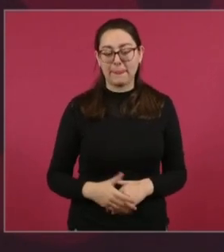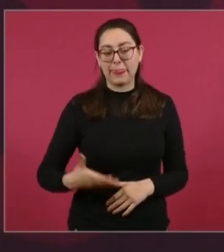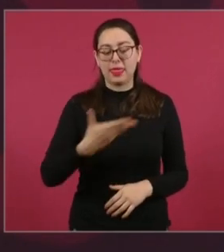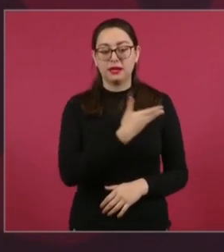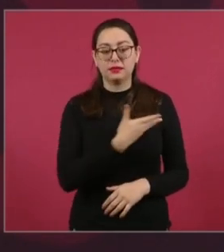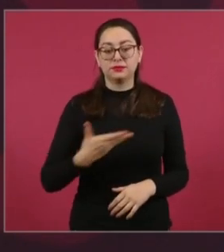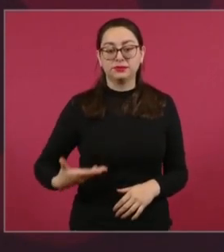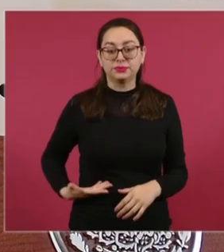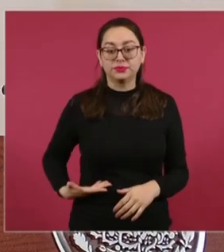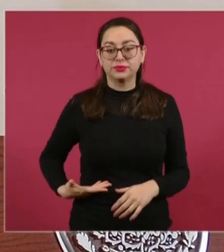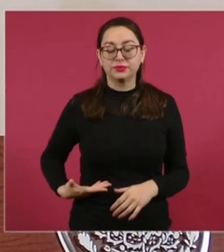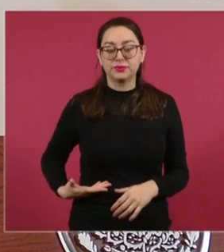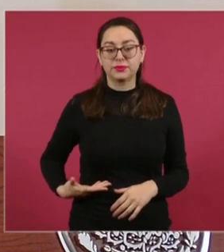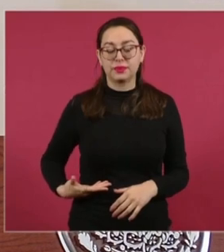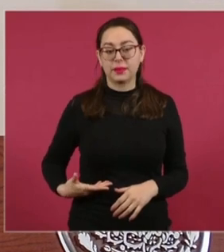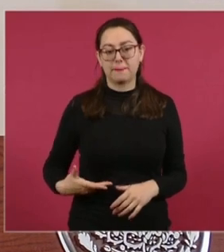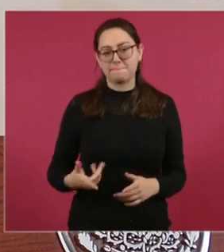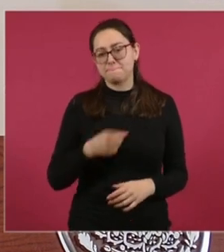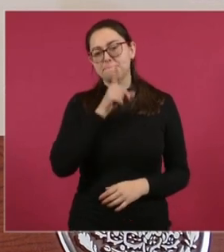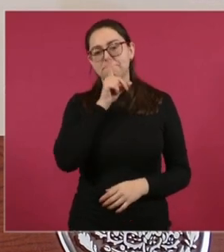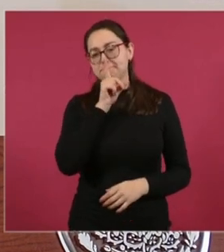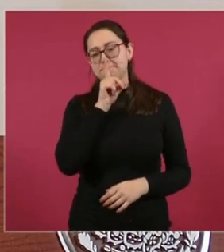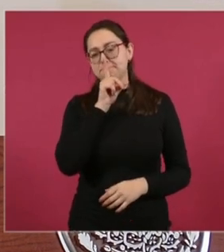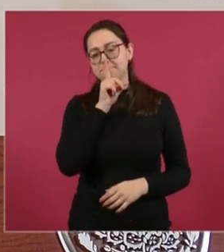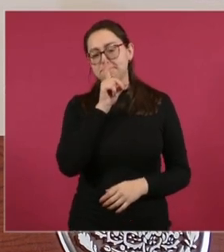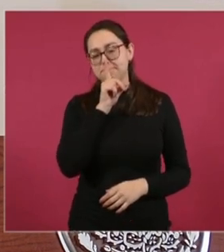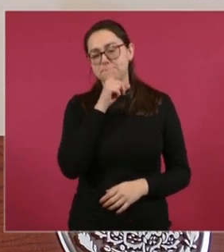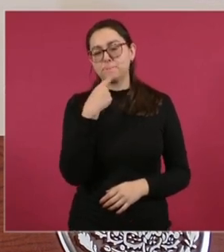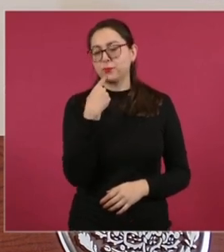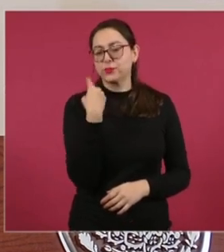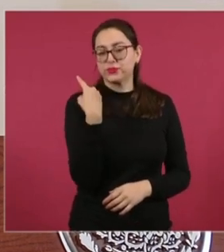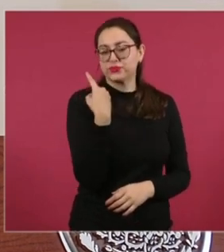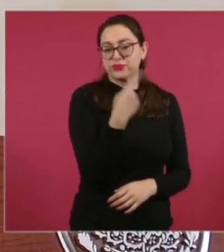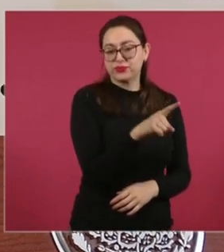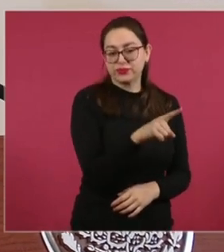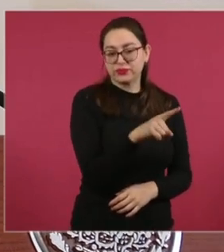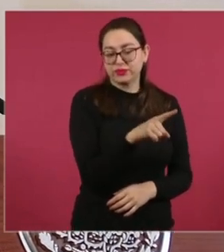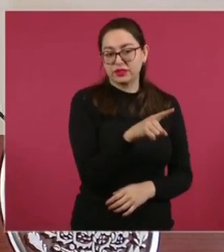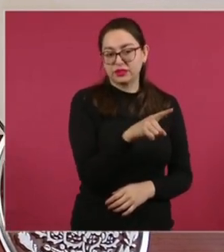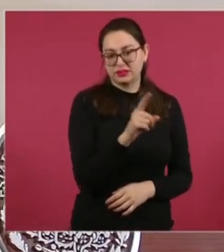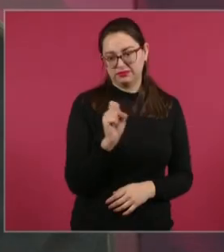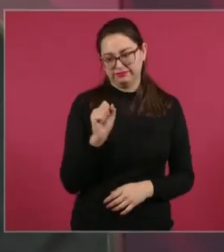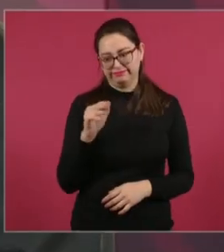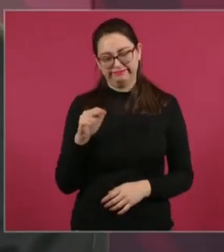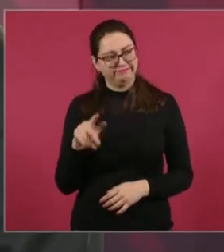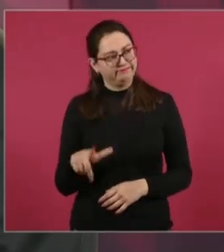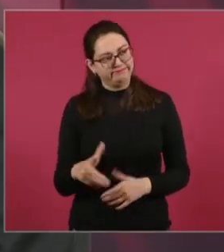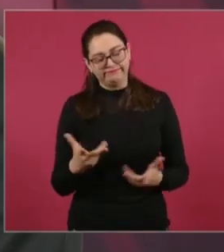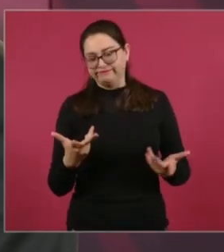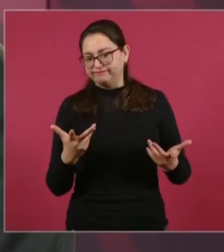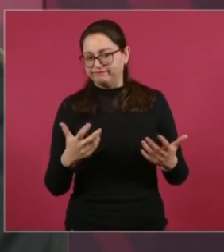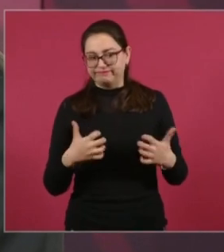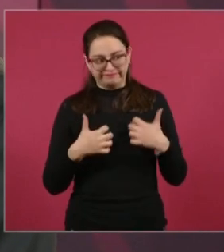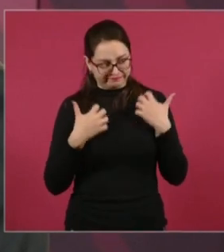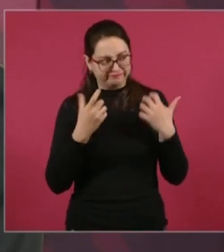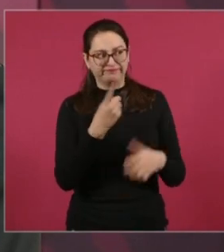presidente optó por no hacerlo y se molestó mucho, Samuel,